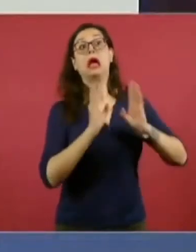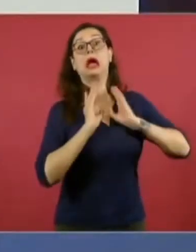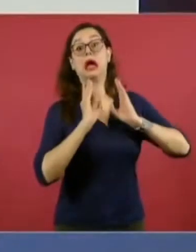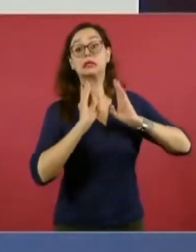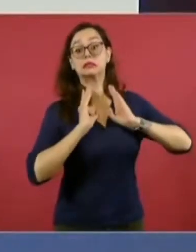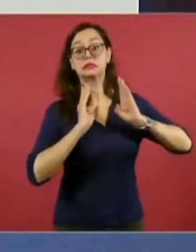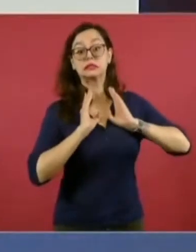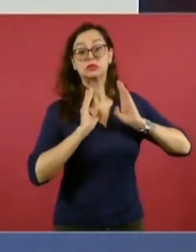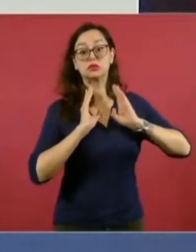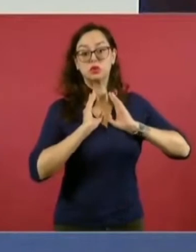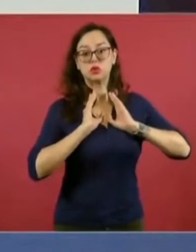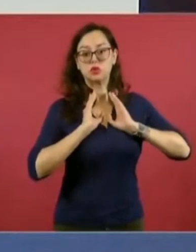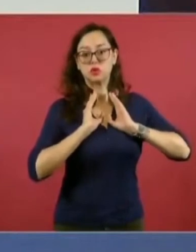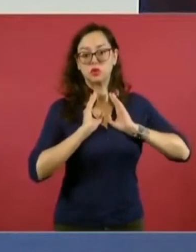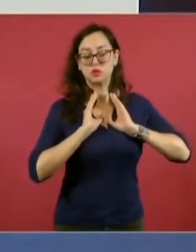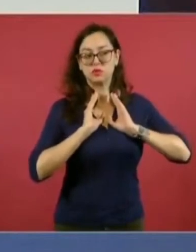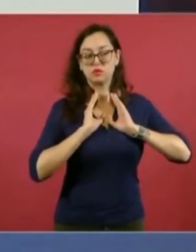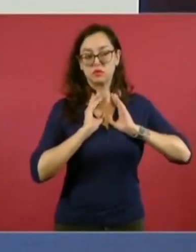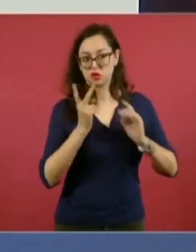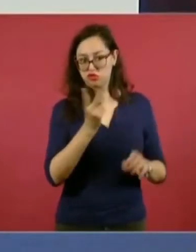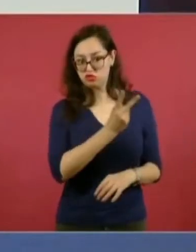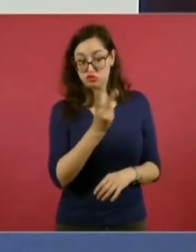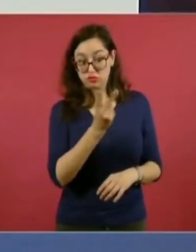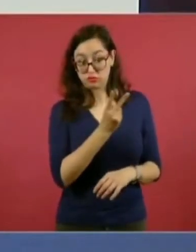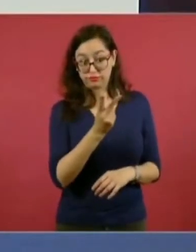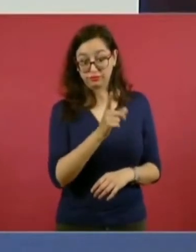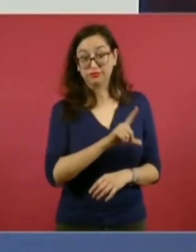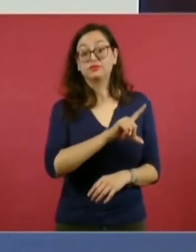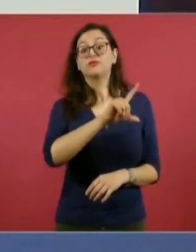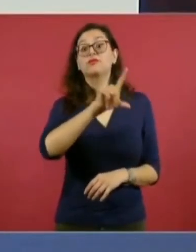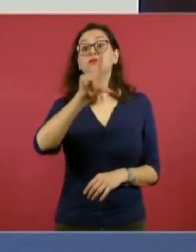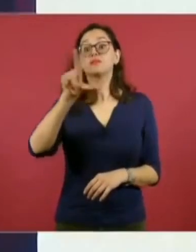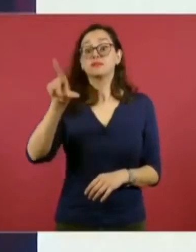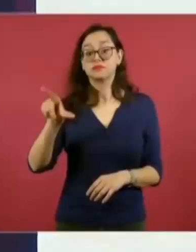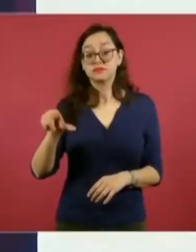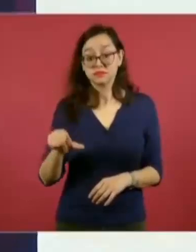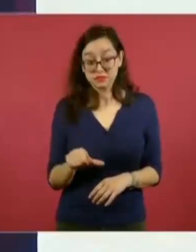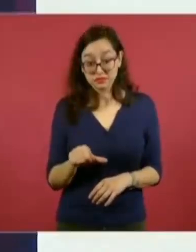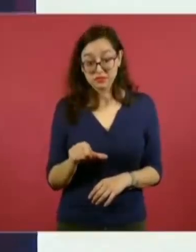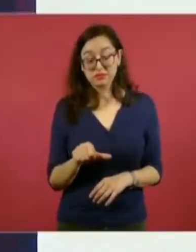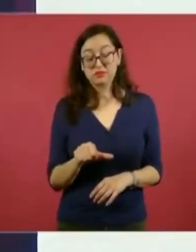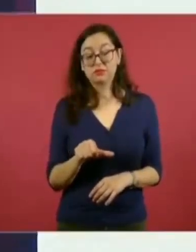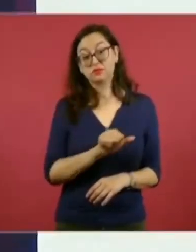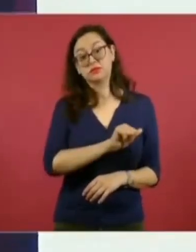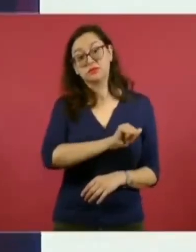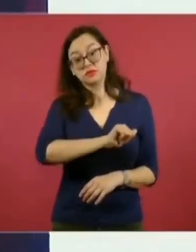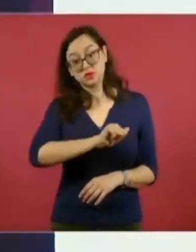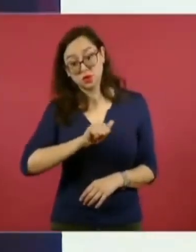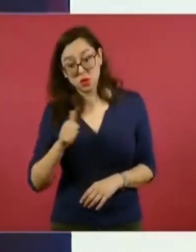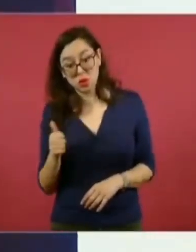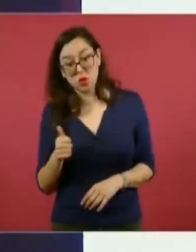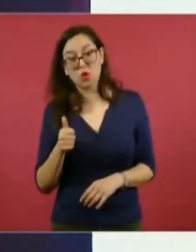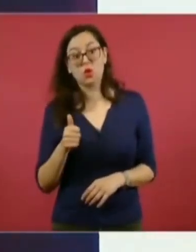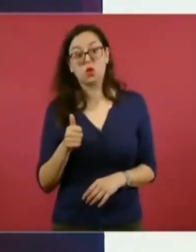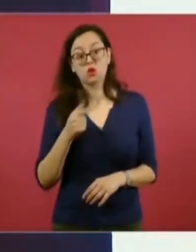estudiantes, se sumó la siguiente aseveración textual de esa autoridad